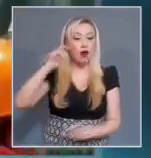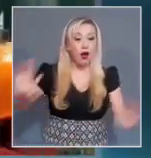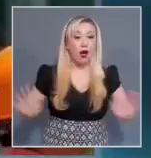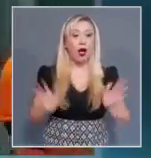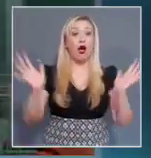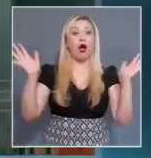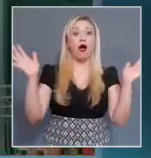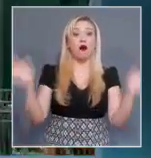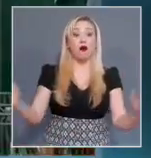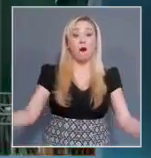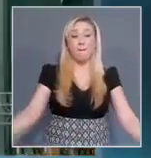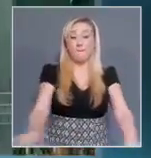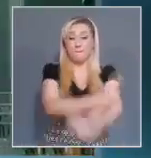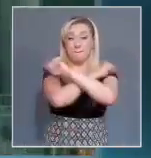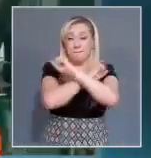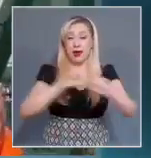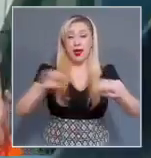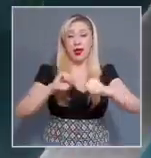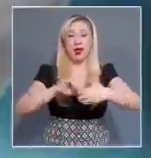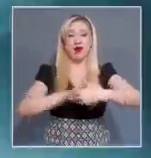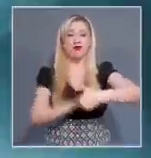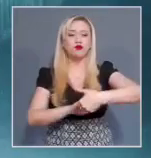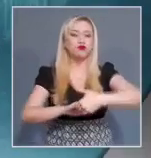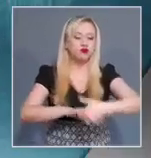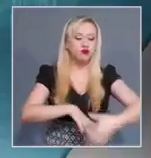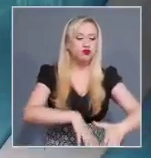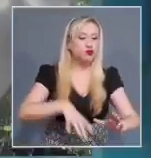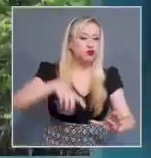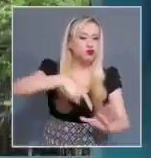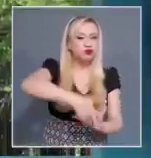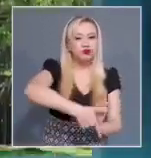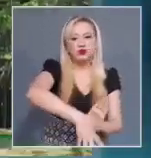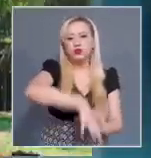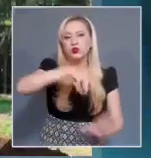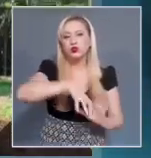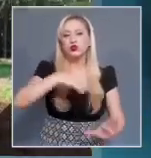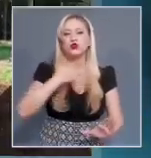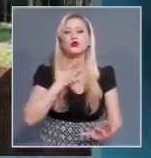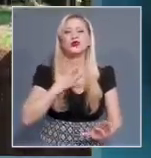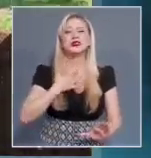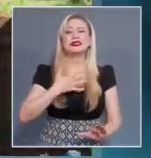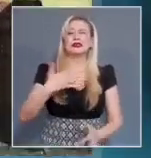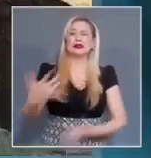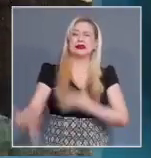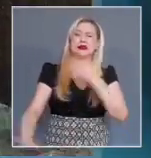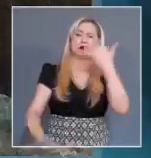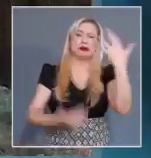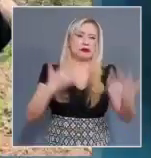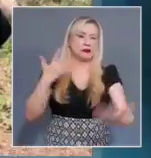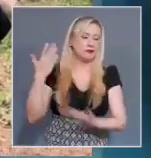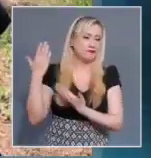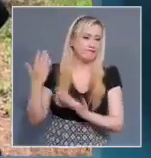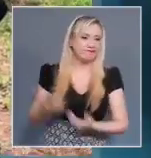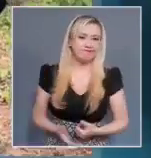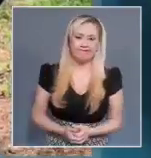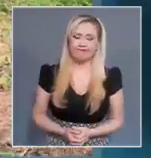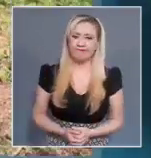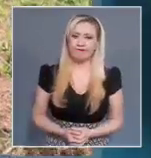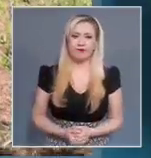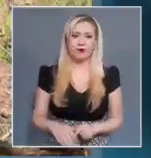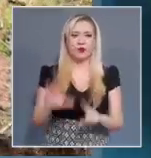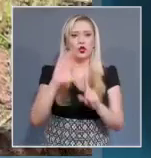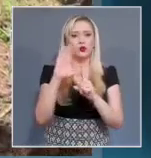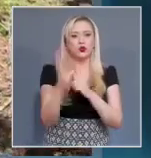por la explosión de una pipa mientras cargaba combustible. La Comisión Nacional de Búsqueda reveló que se